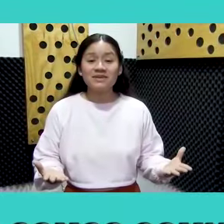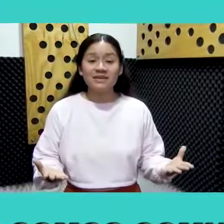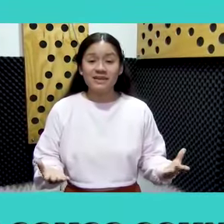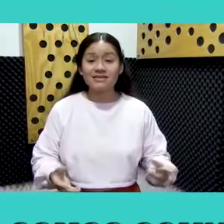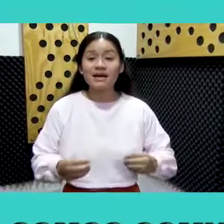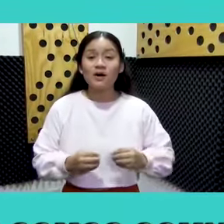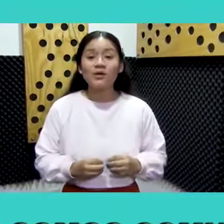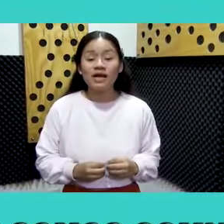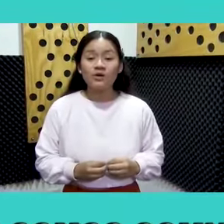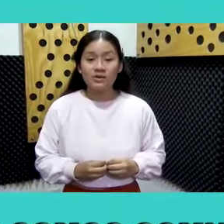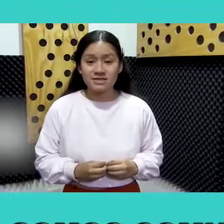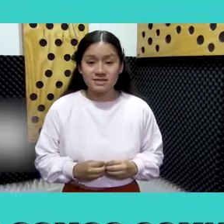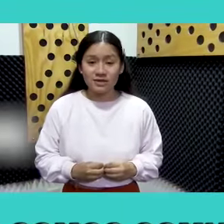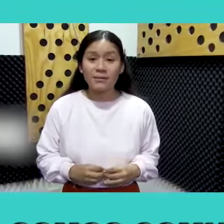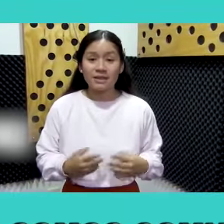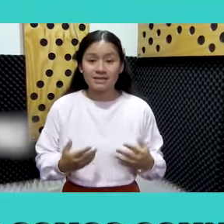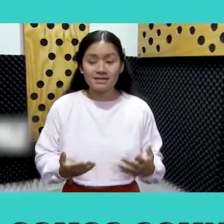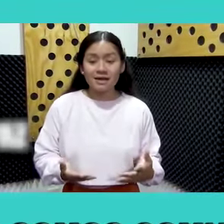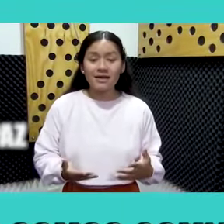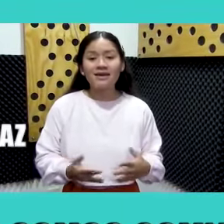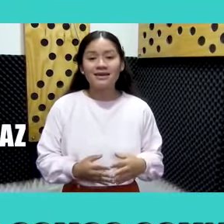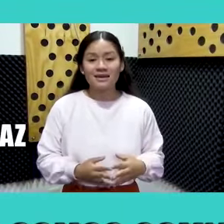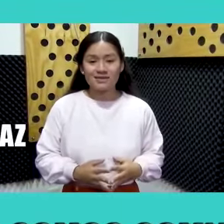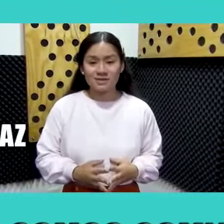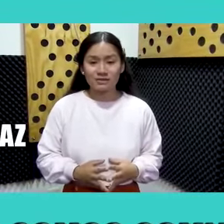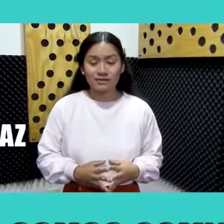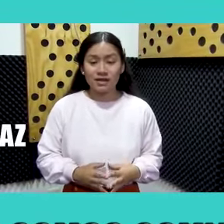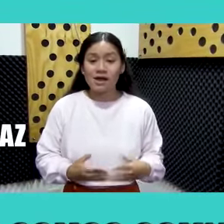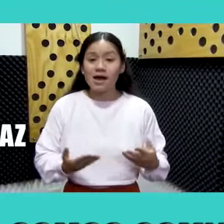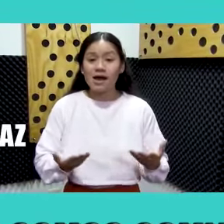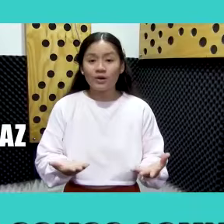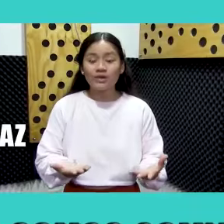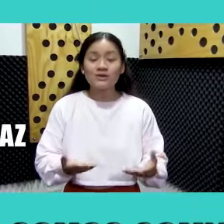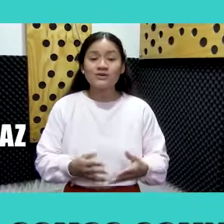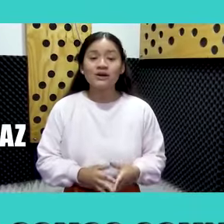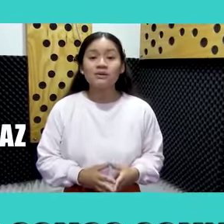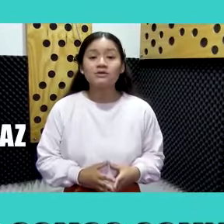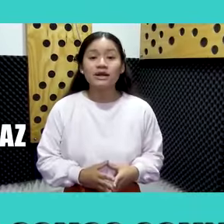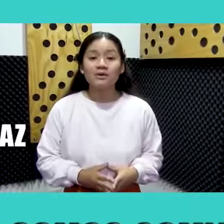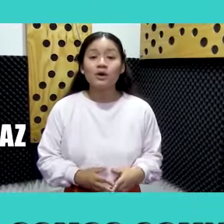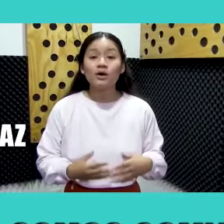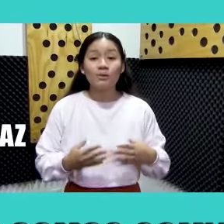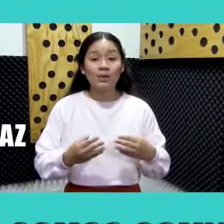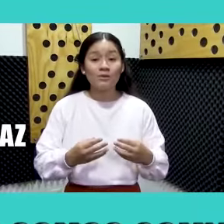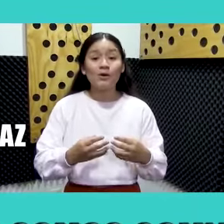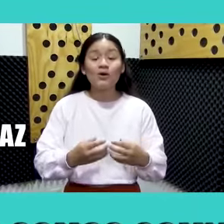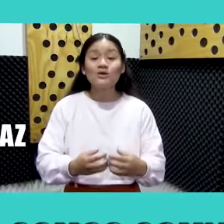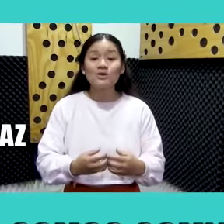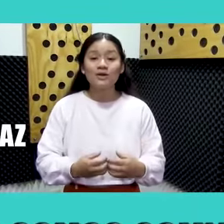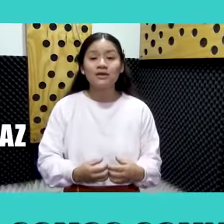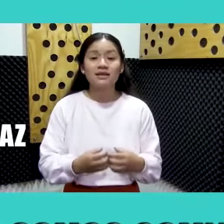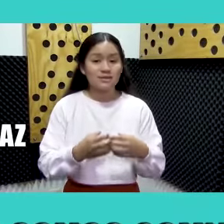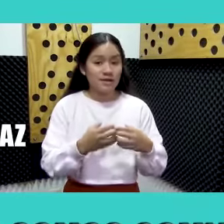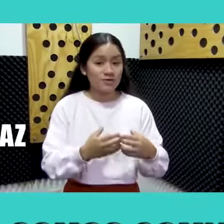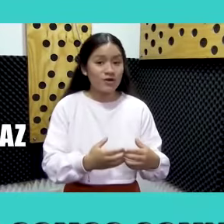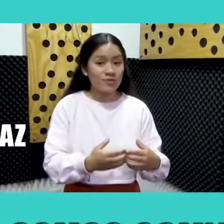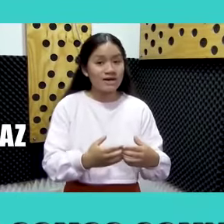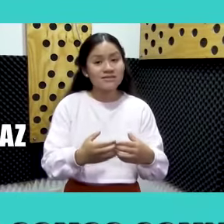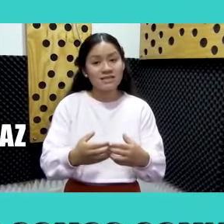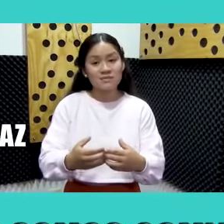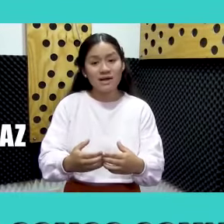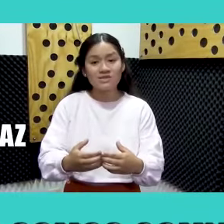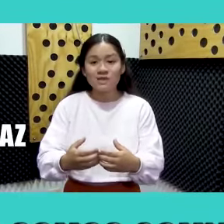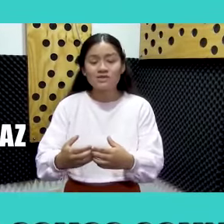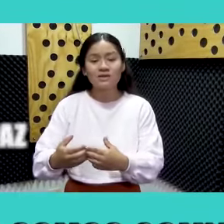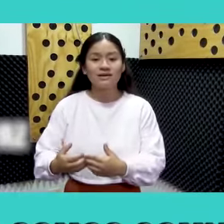Bienvenidos y bienvenidas a una nueva sesión de aprendizaje y creación. A continuación les mostraremos lo que podemos construir desde las